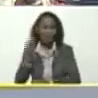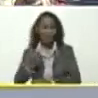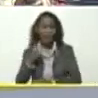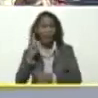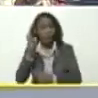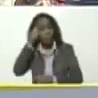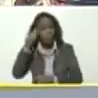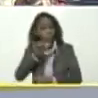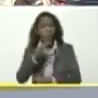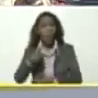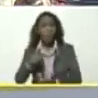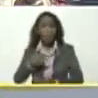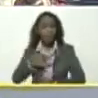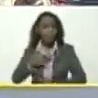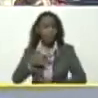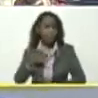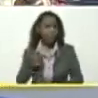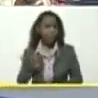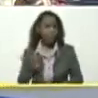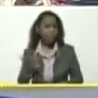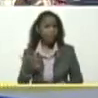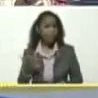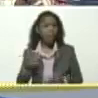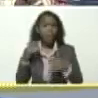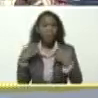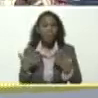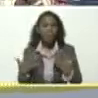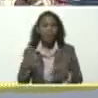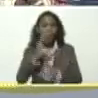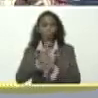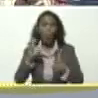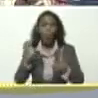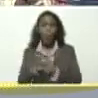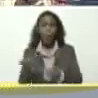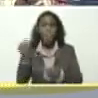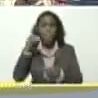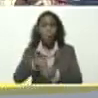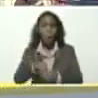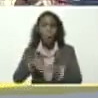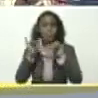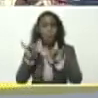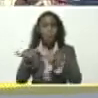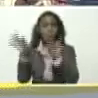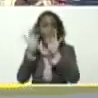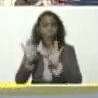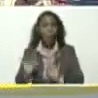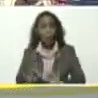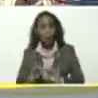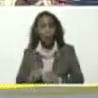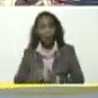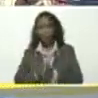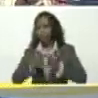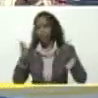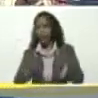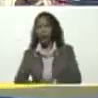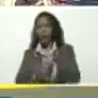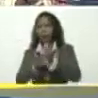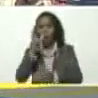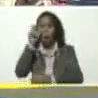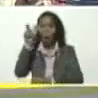pueblo sensible, que cultivó, debe ser de la misma forma de su gran líder, el tío Ho Chi